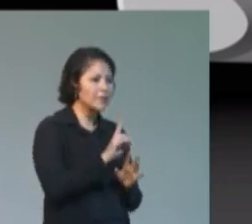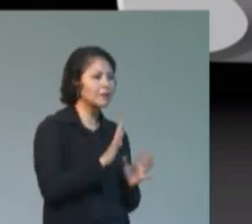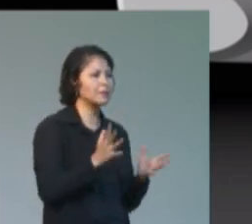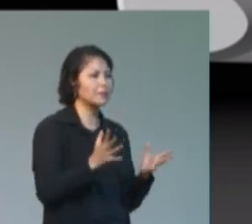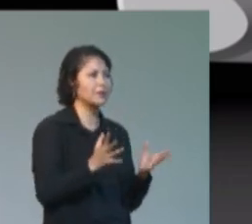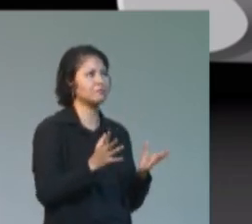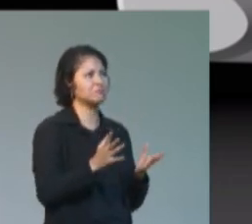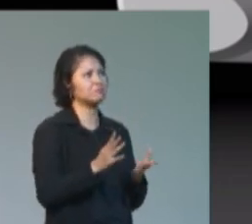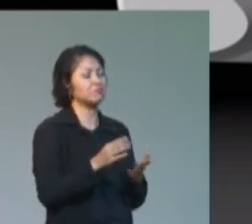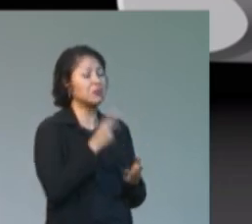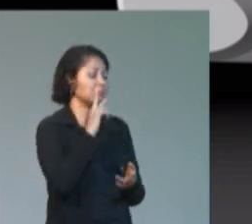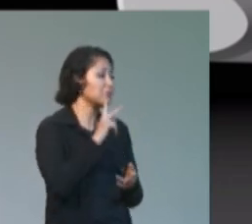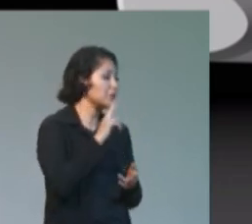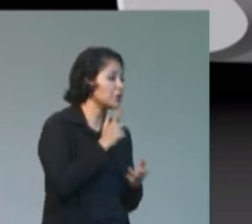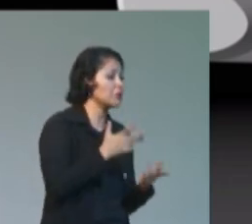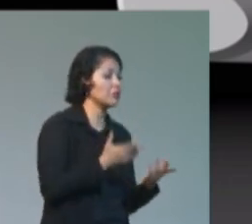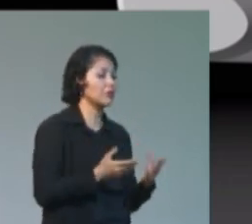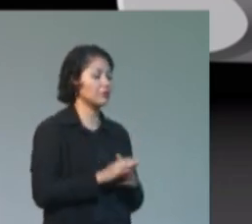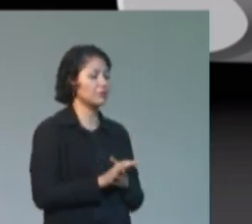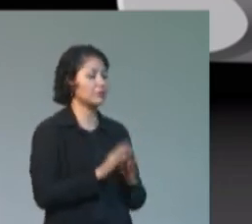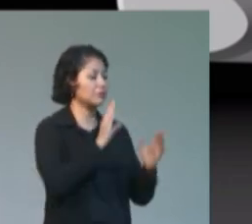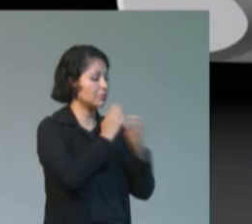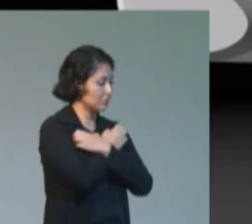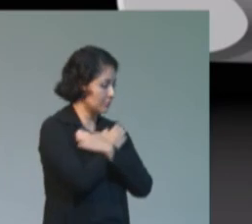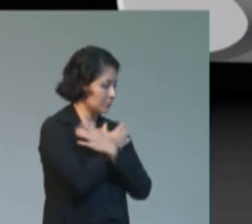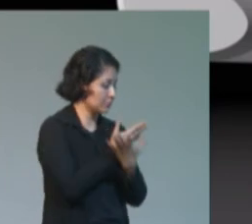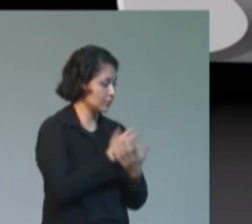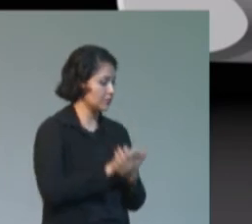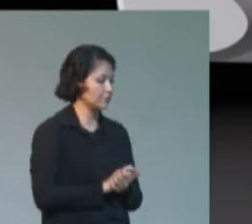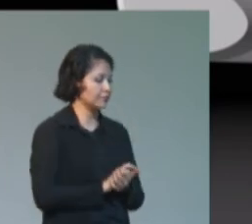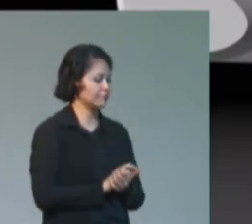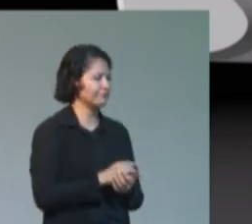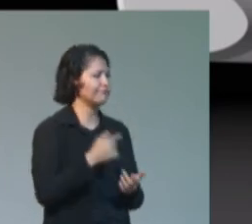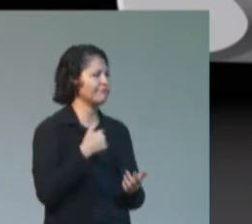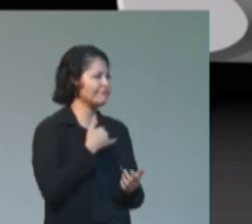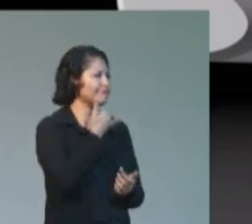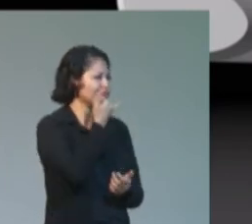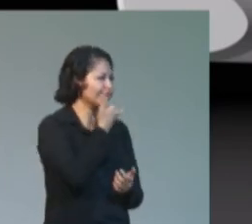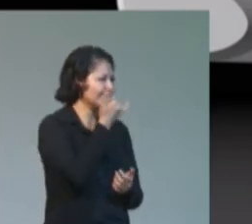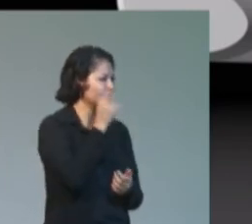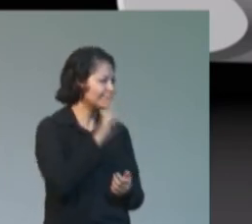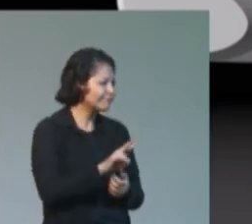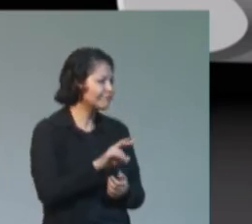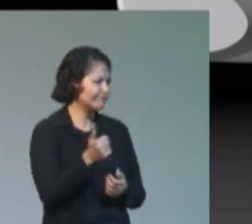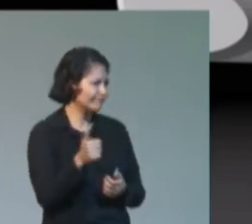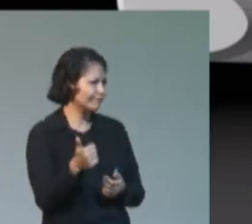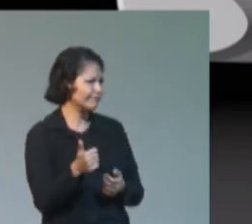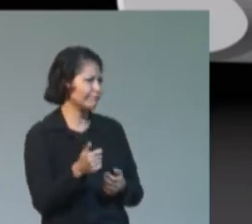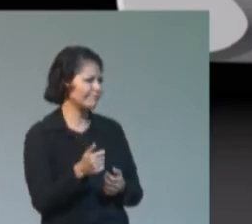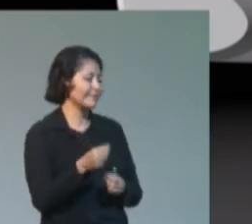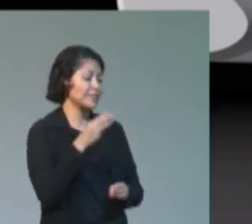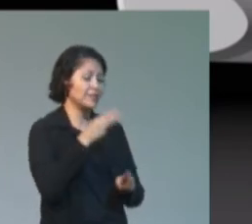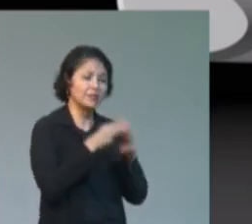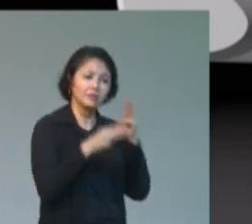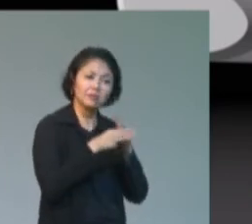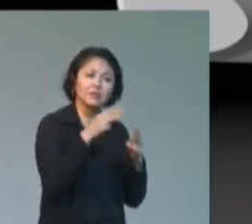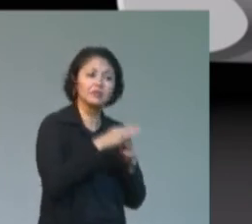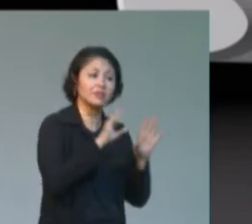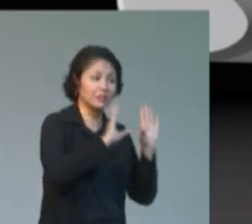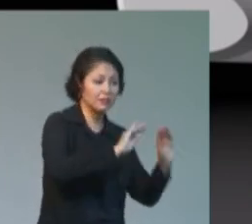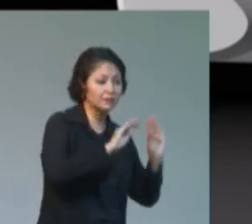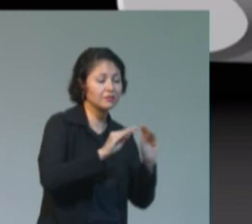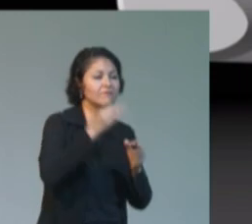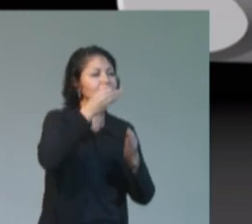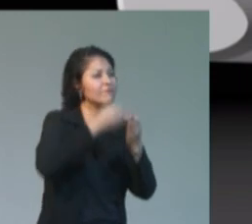calidad y también nos hemos encontrado con un gran problema desde mi punto de vista y es que faltan buenos materiales de enseñanza muchas